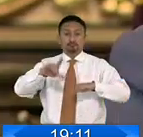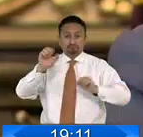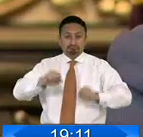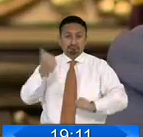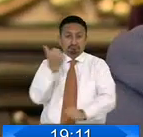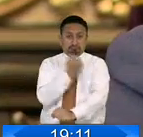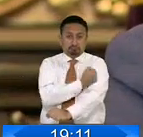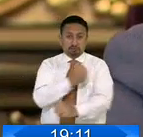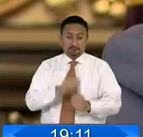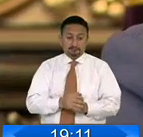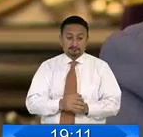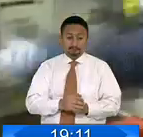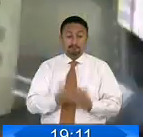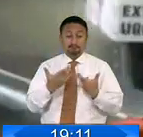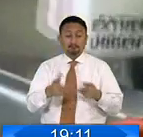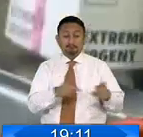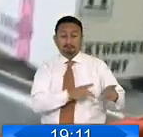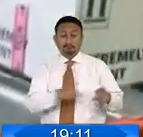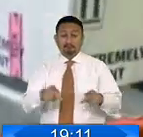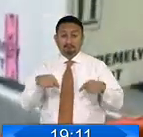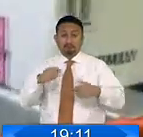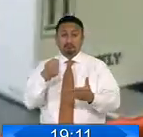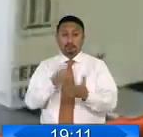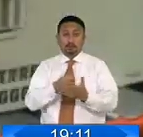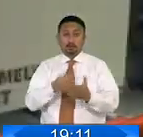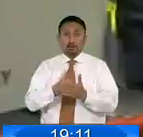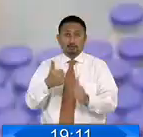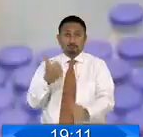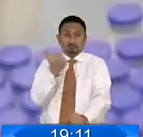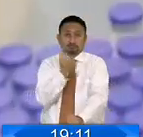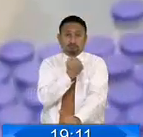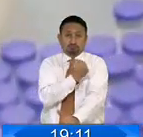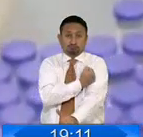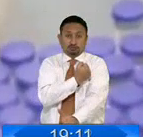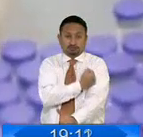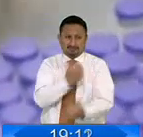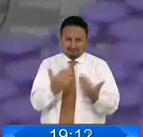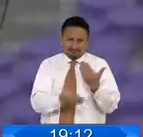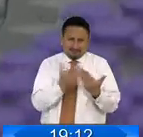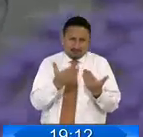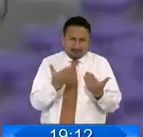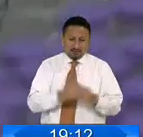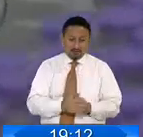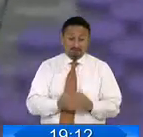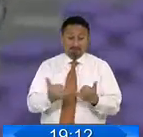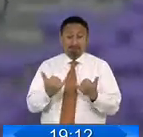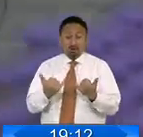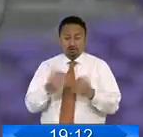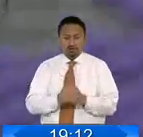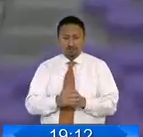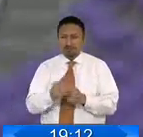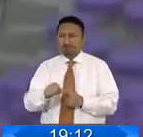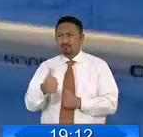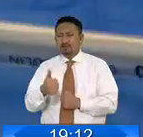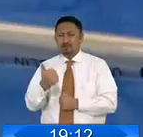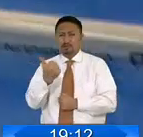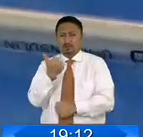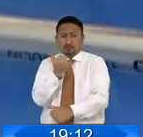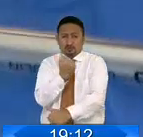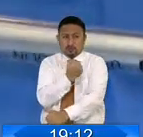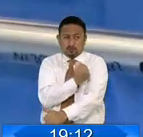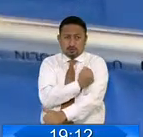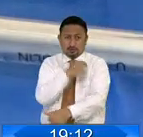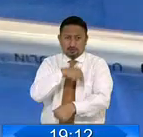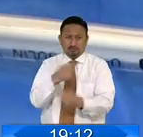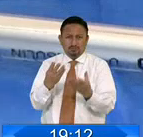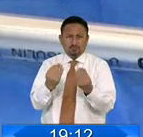adelanto que de acuerdo a lo planificado está comprar una vacuna que mantenga una logística más fácil hoy por hoy señaló existen mayores adelantos en el desarrollo